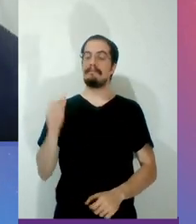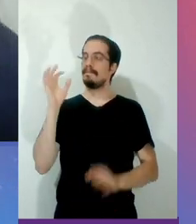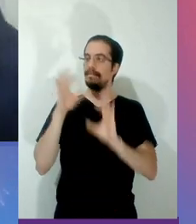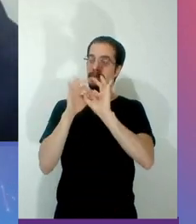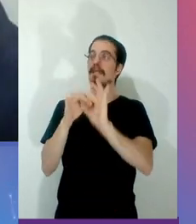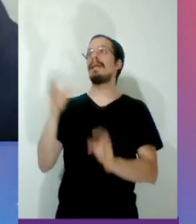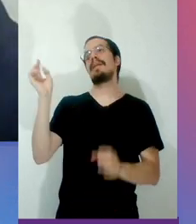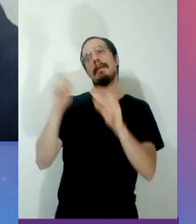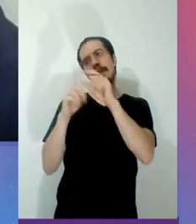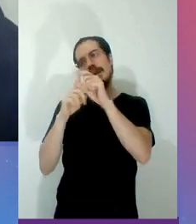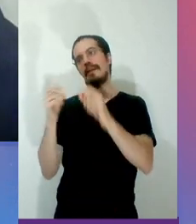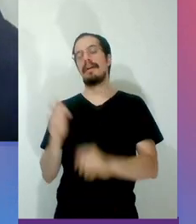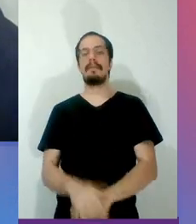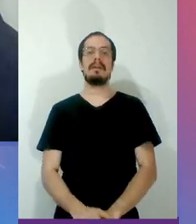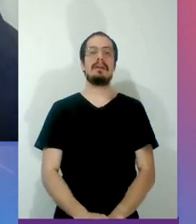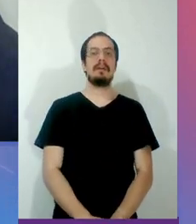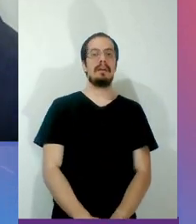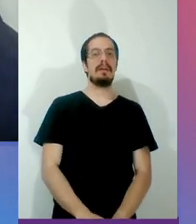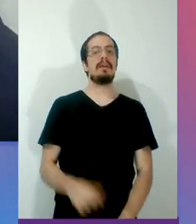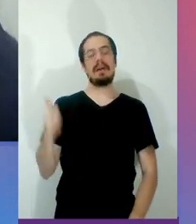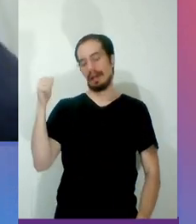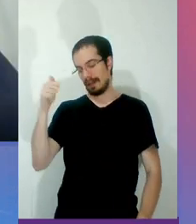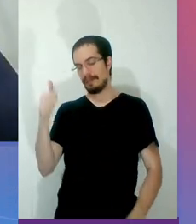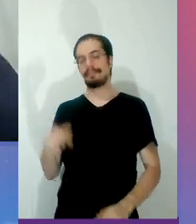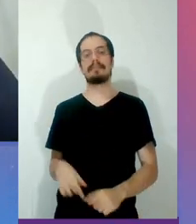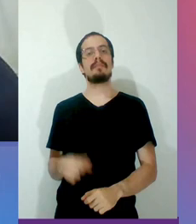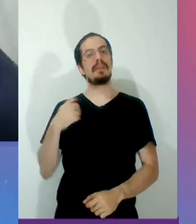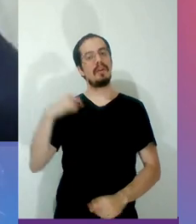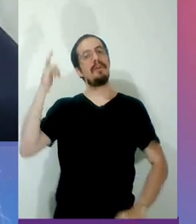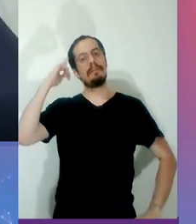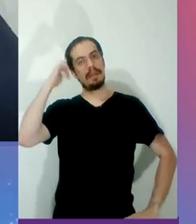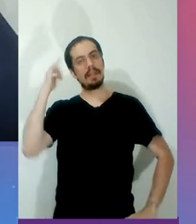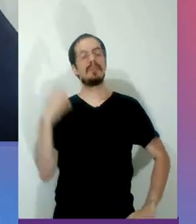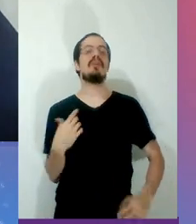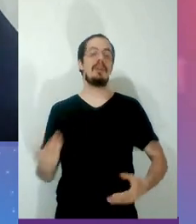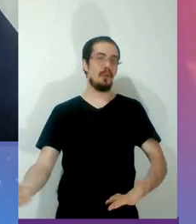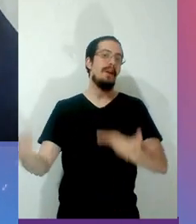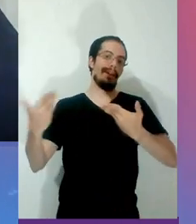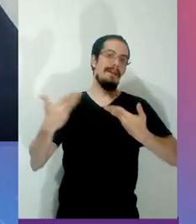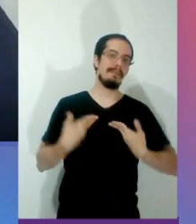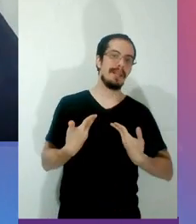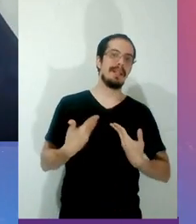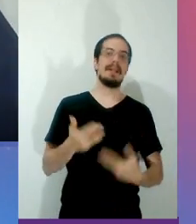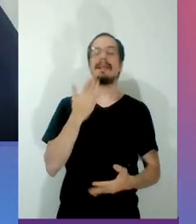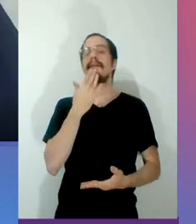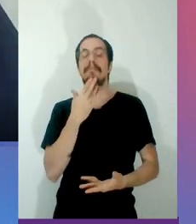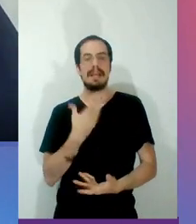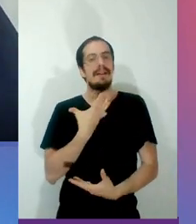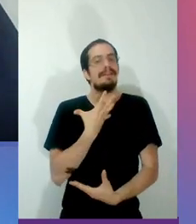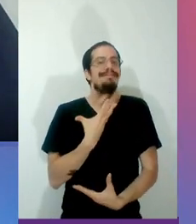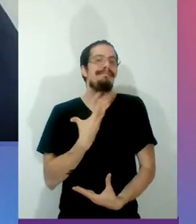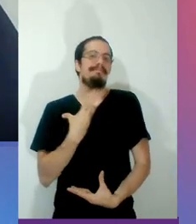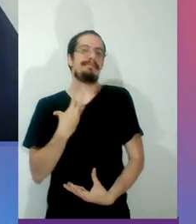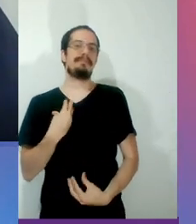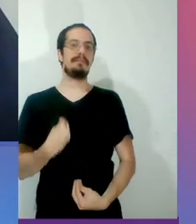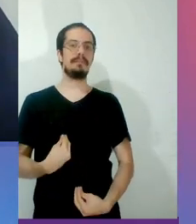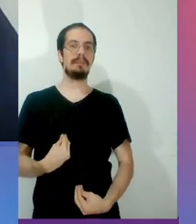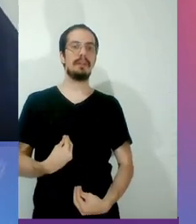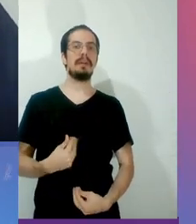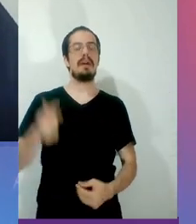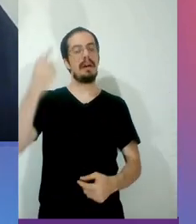palabras, que sin duda yo creo nos invitan y nos seducen a